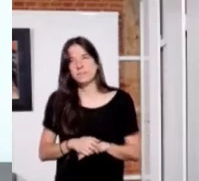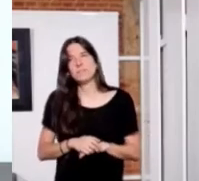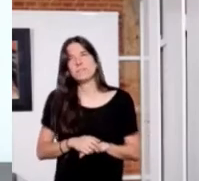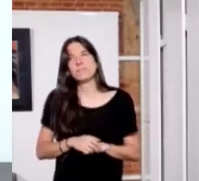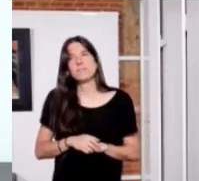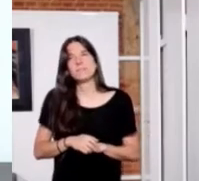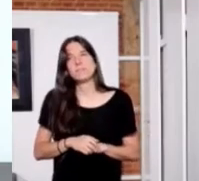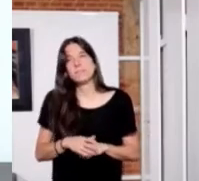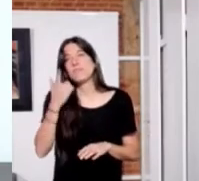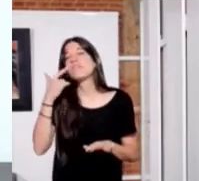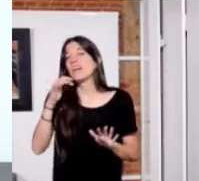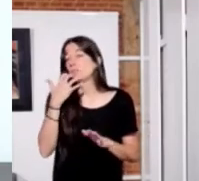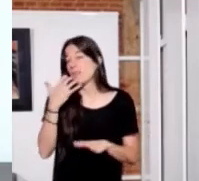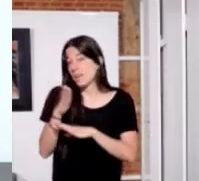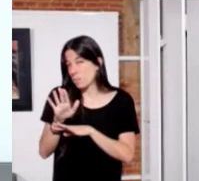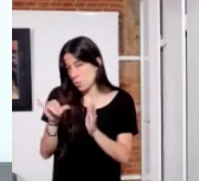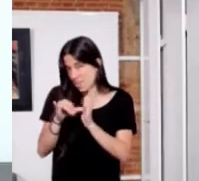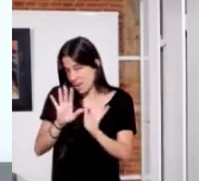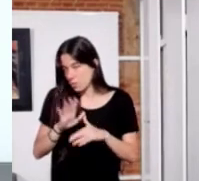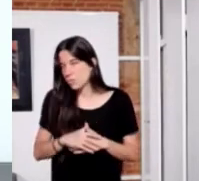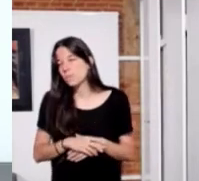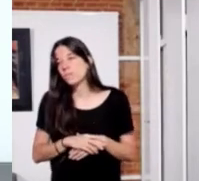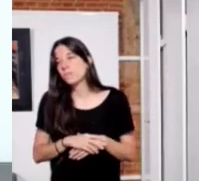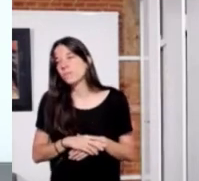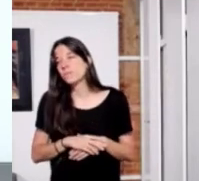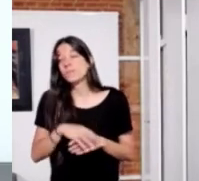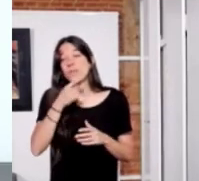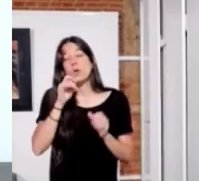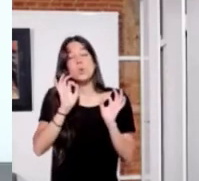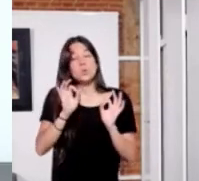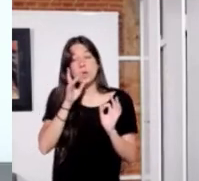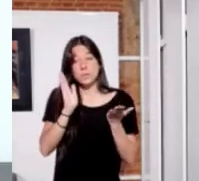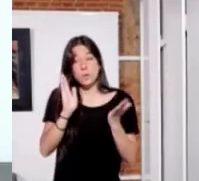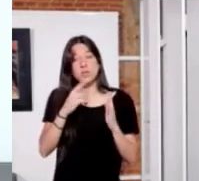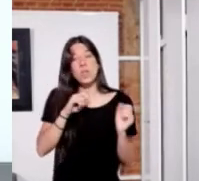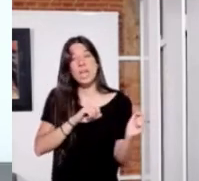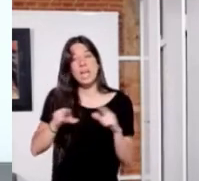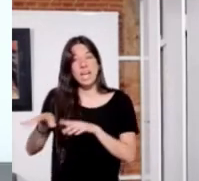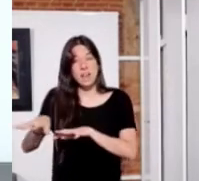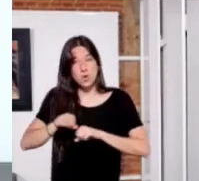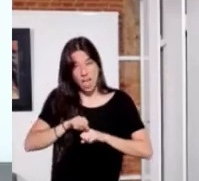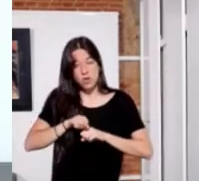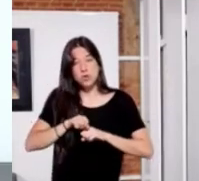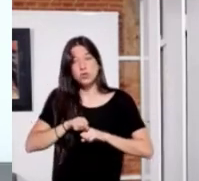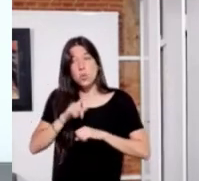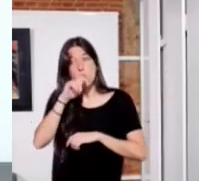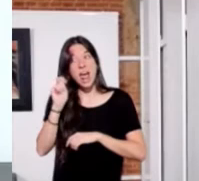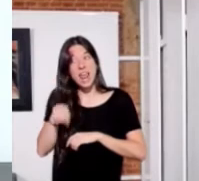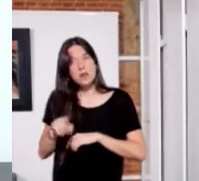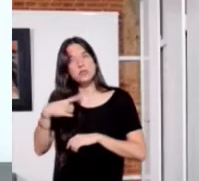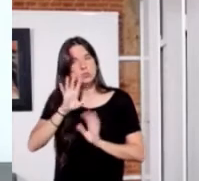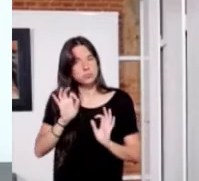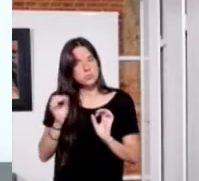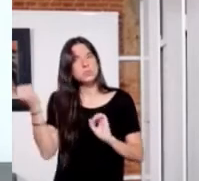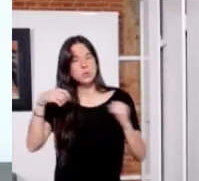Fijar un ejemplo que tenemos muy cercano. Con los refugiados ucranianos hemos estado a la altura de